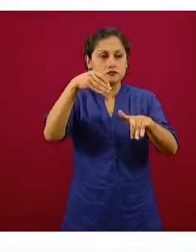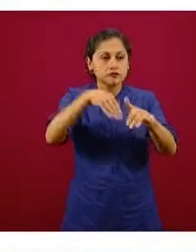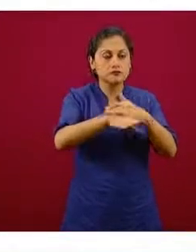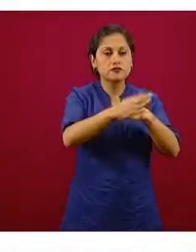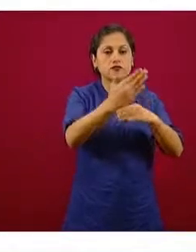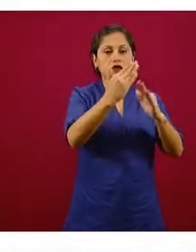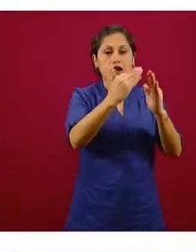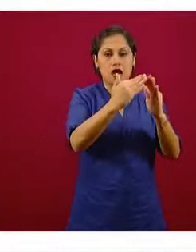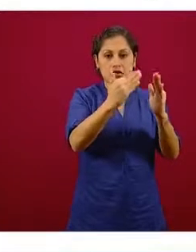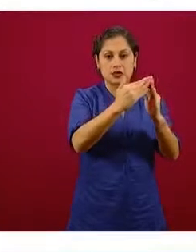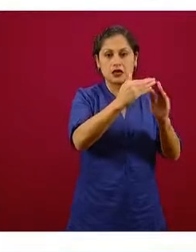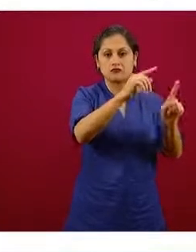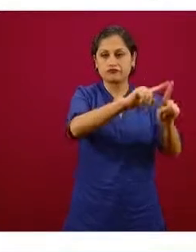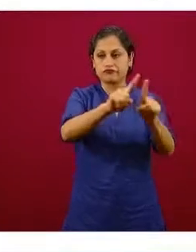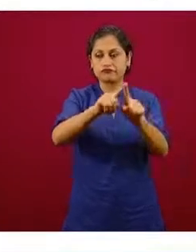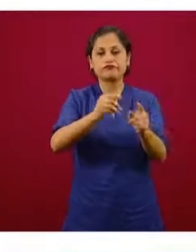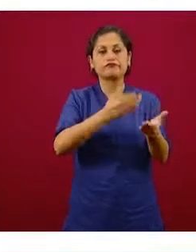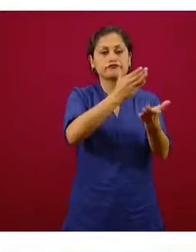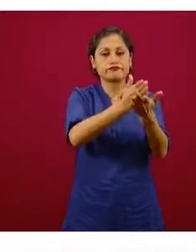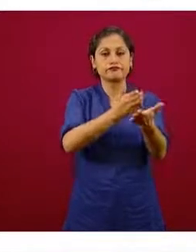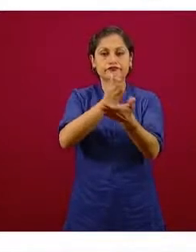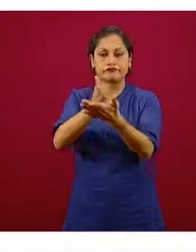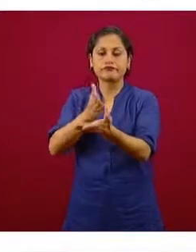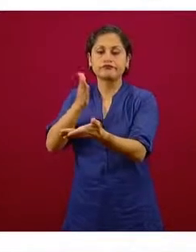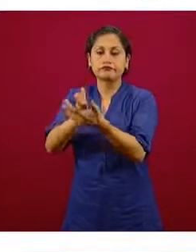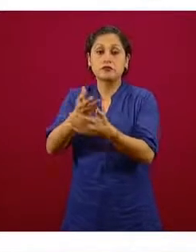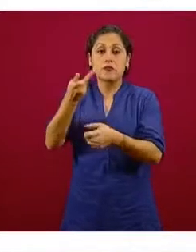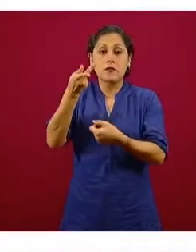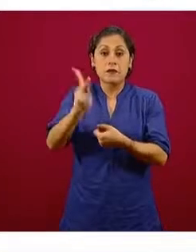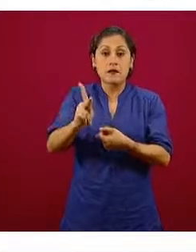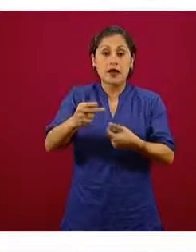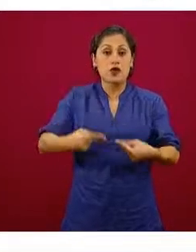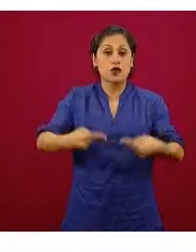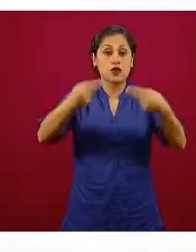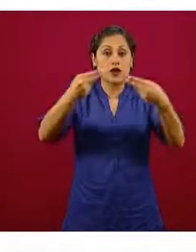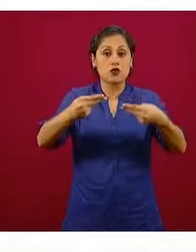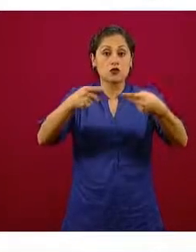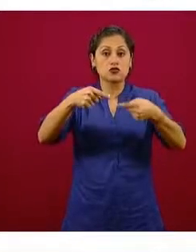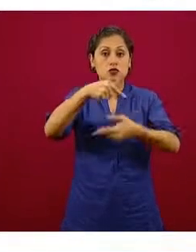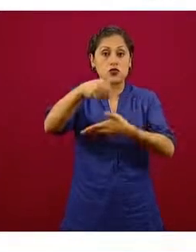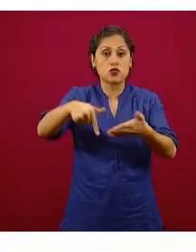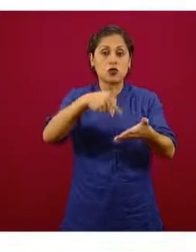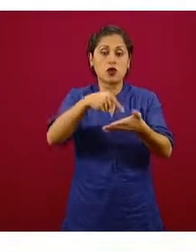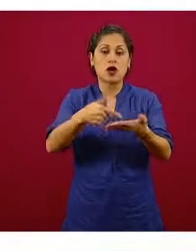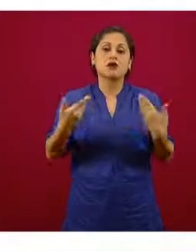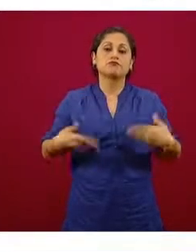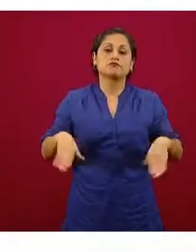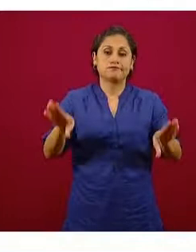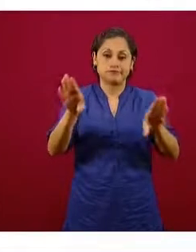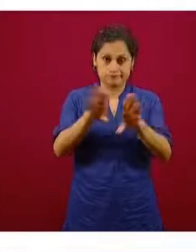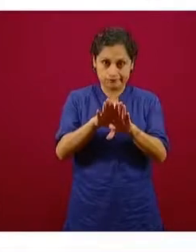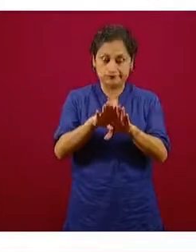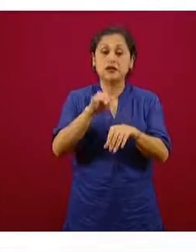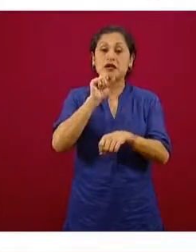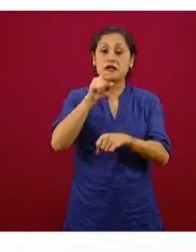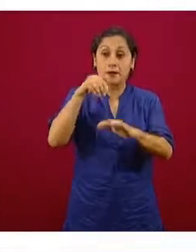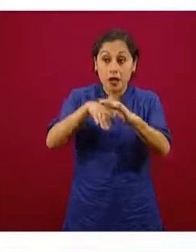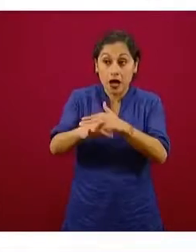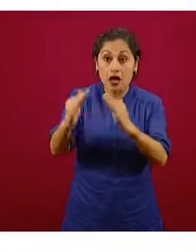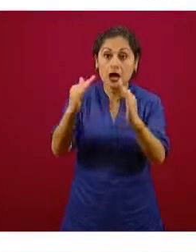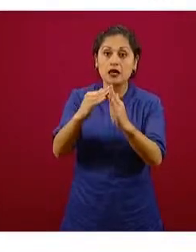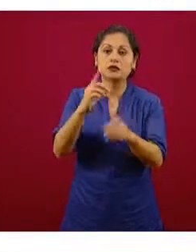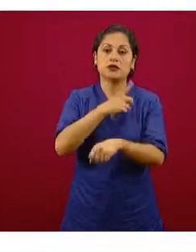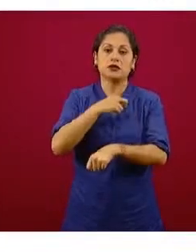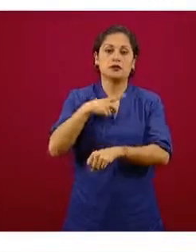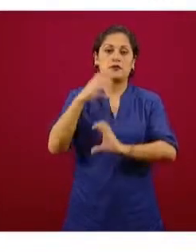de permanecer cerrados y al hacerlo a domicilio, hacerlo con medidas sanitarias. Parques y plazas, sí hay